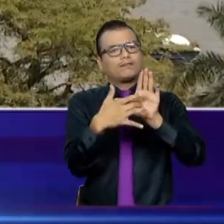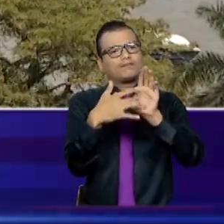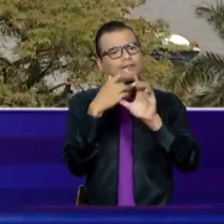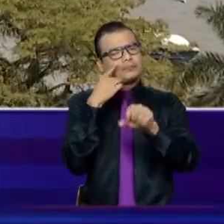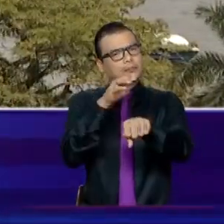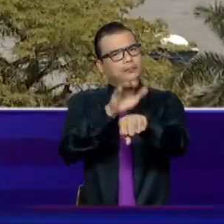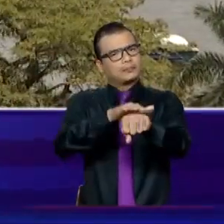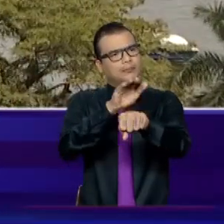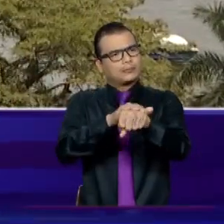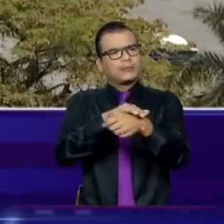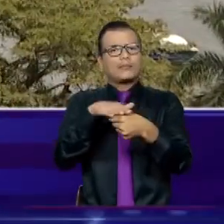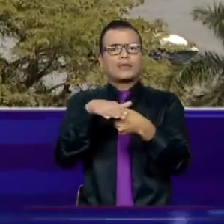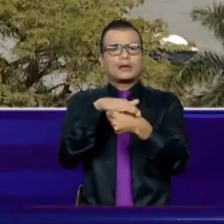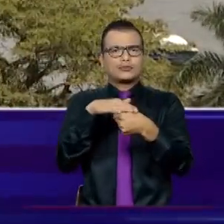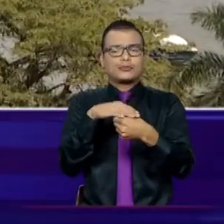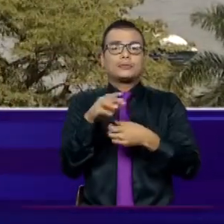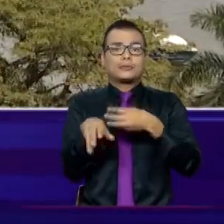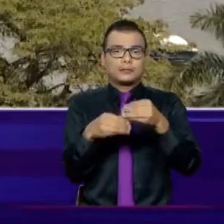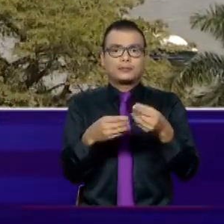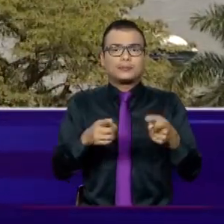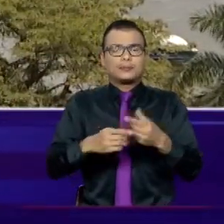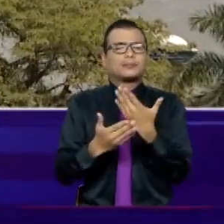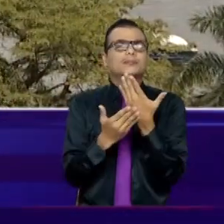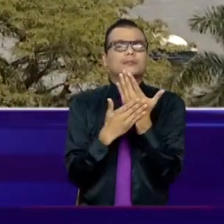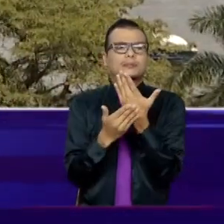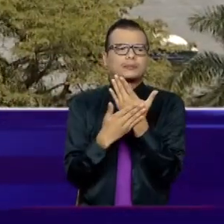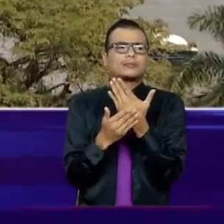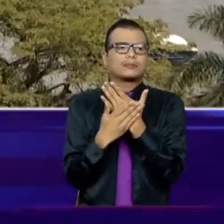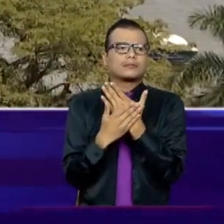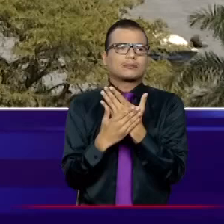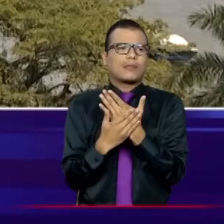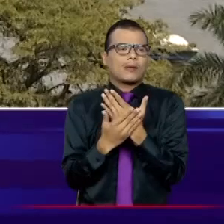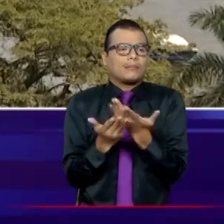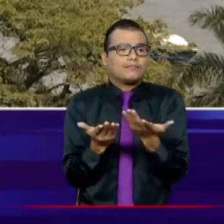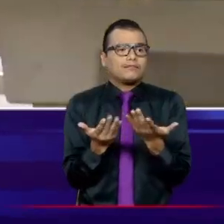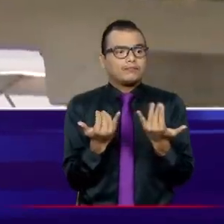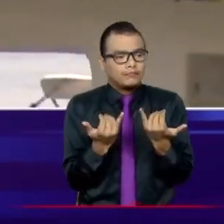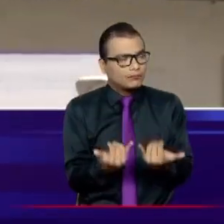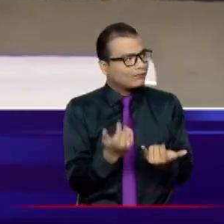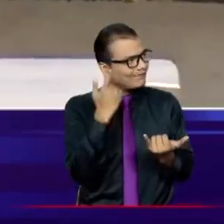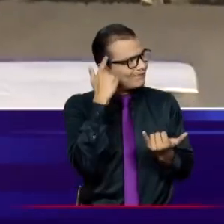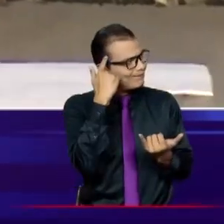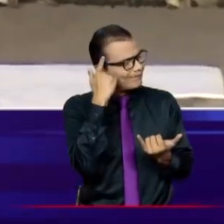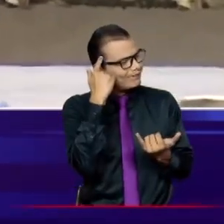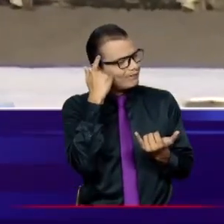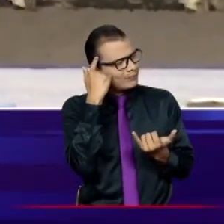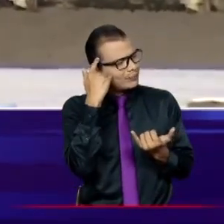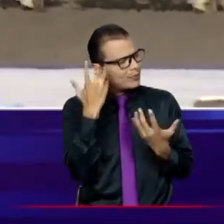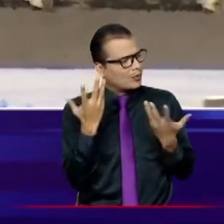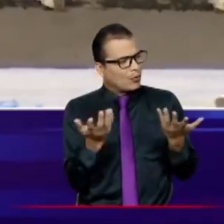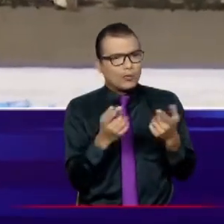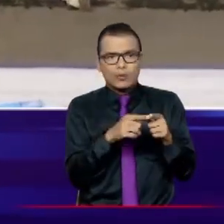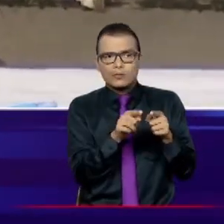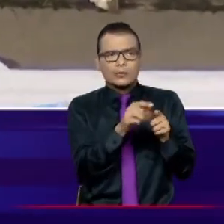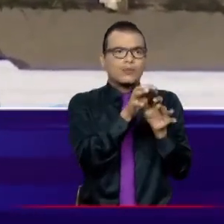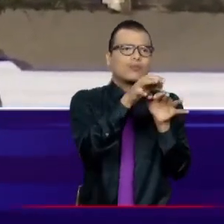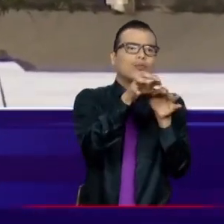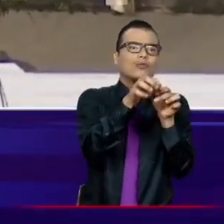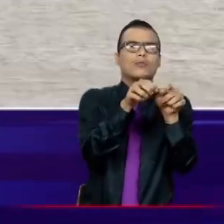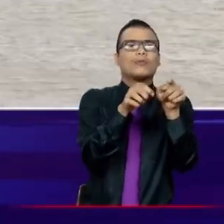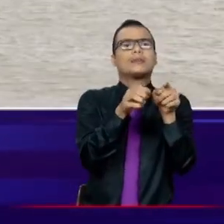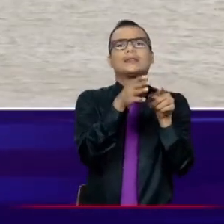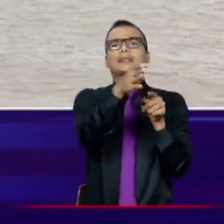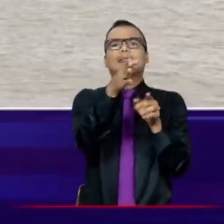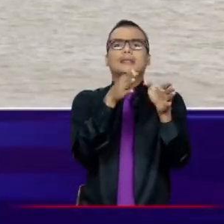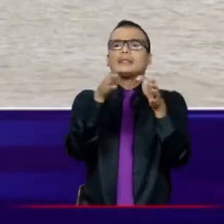alerta. Lo que también nos han dicho es que además han tenido que tomar medidas para ingresar a estas zonas de difícil acceso. Temen a que